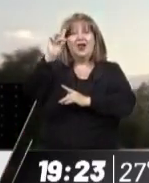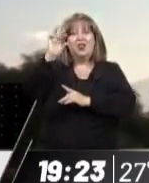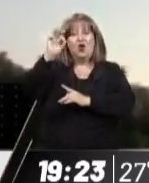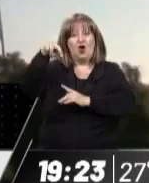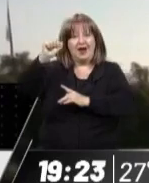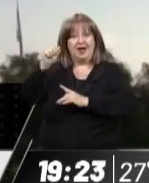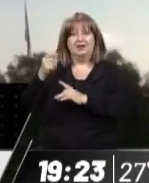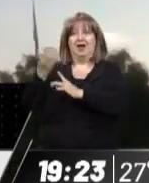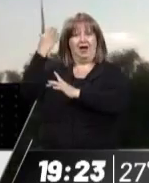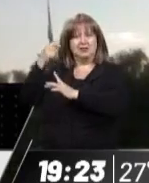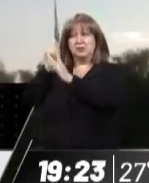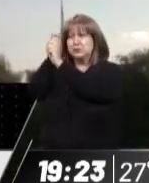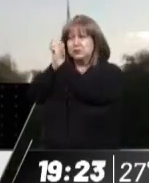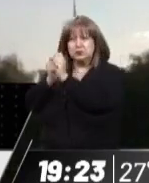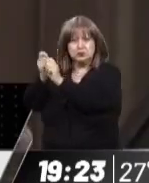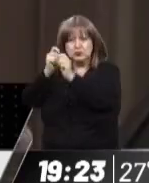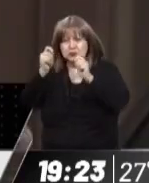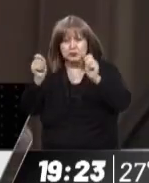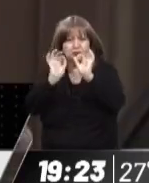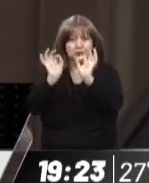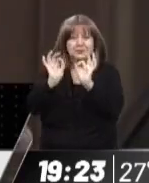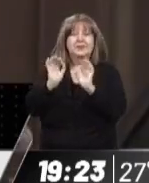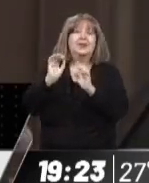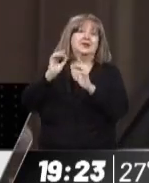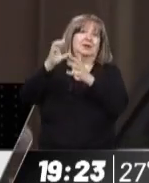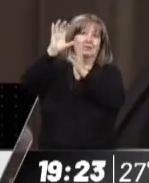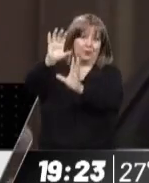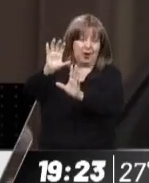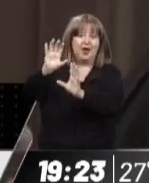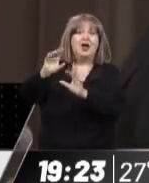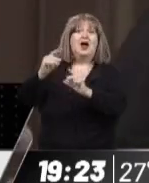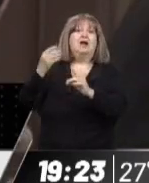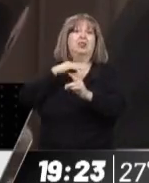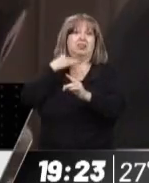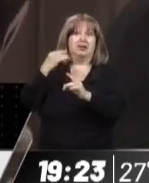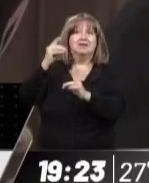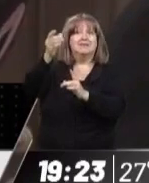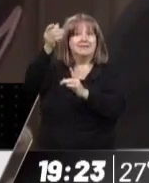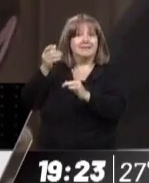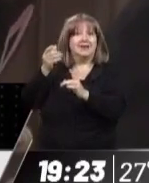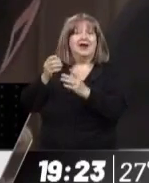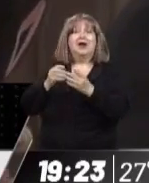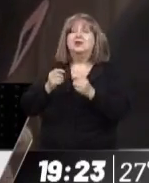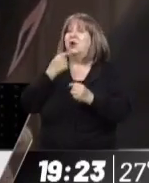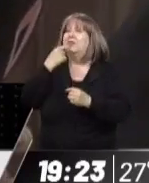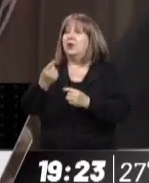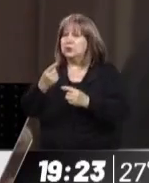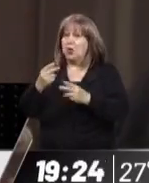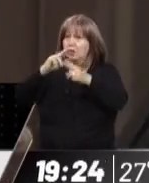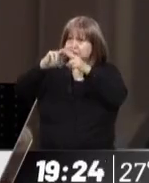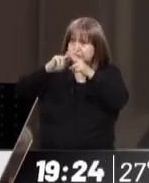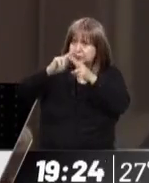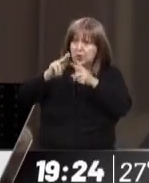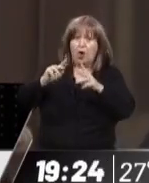el conjunto al que se ha decidido poner en valor y llevar adelante los trabajos de restauración. ¿Va a quedar totalmente igual? ¿No va a tener ningún